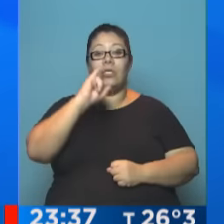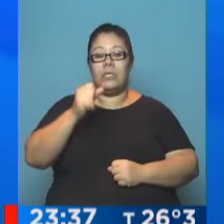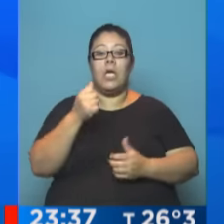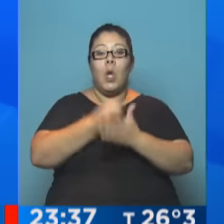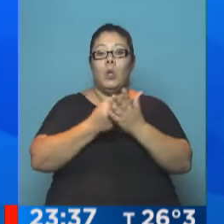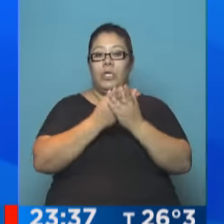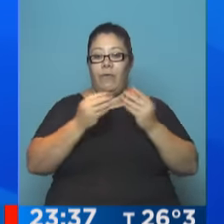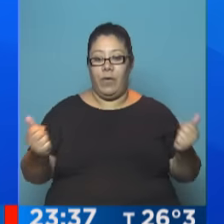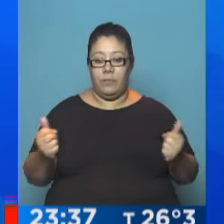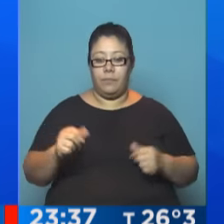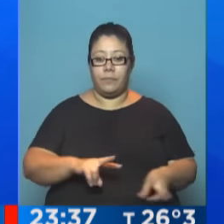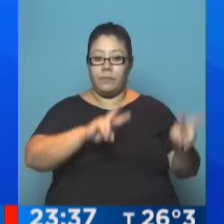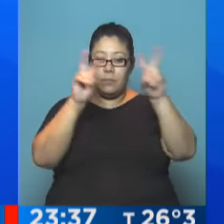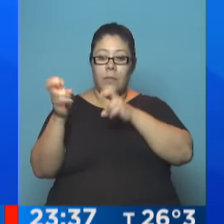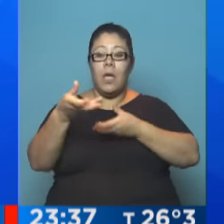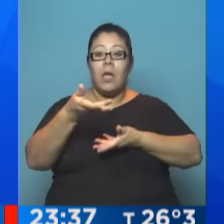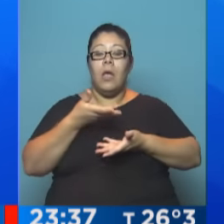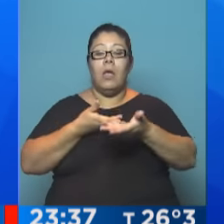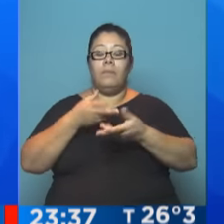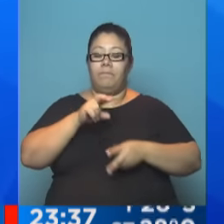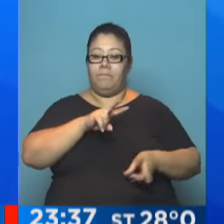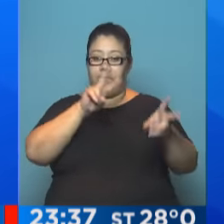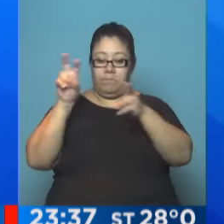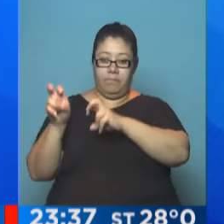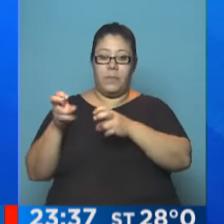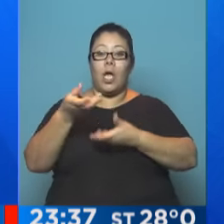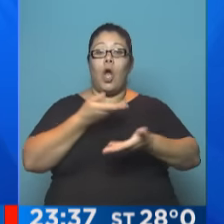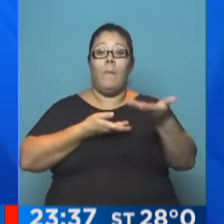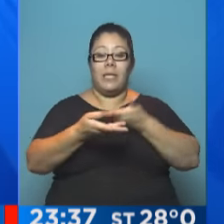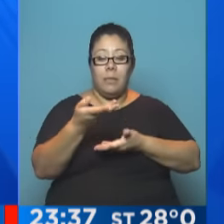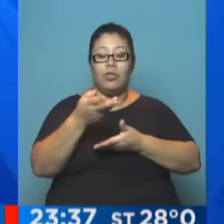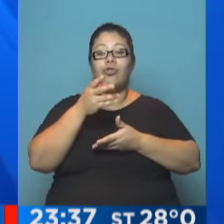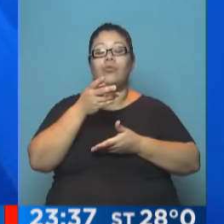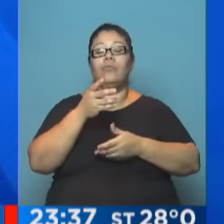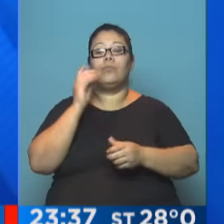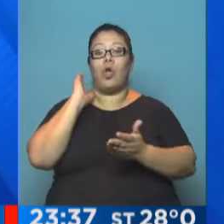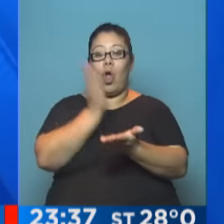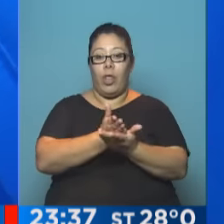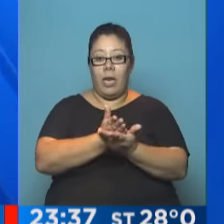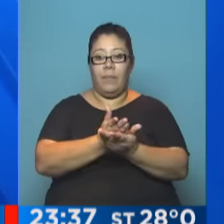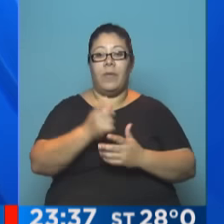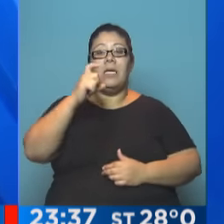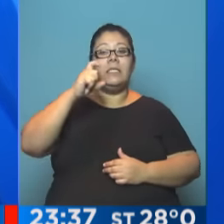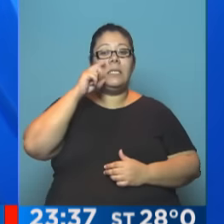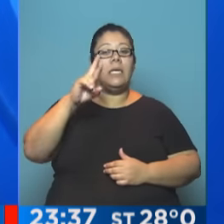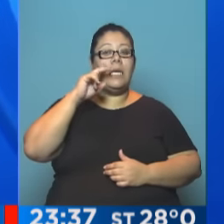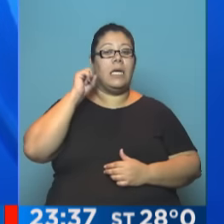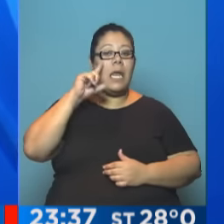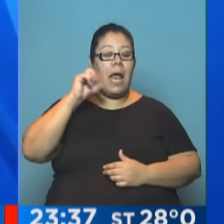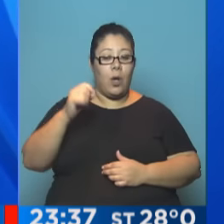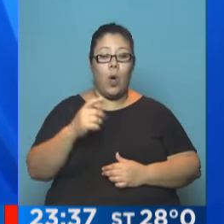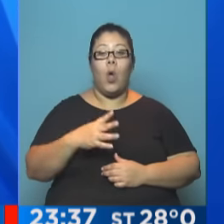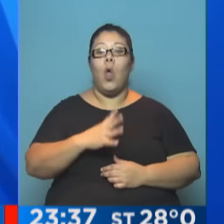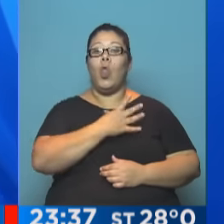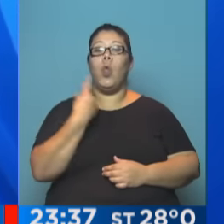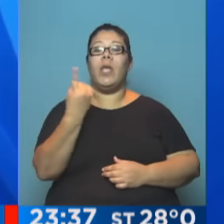Y compartimos en estas imágenes las condenas. Sergio Claudio Sirigliano, dueño de Trenes de